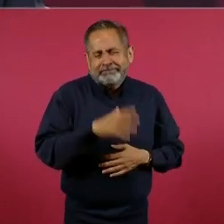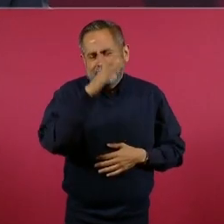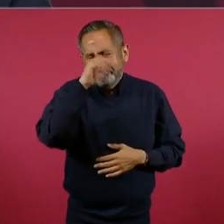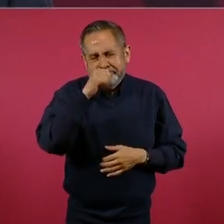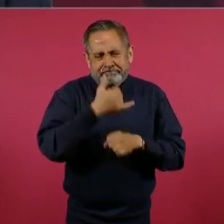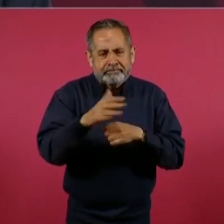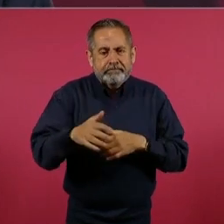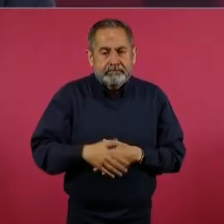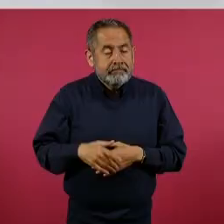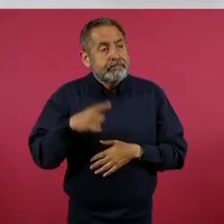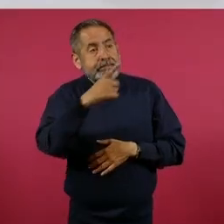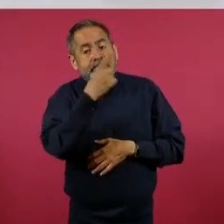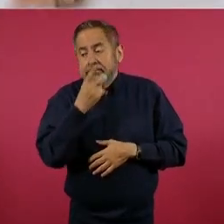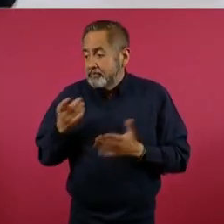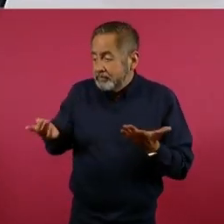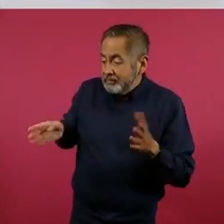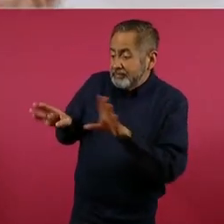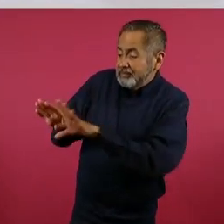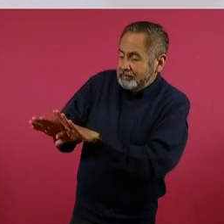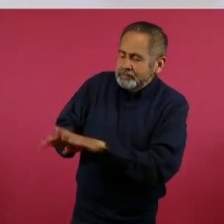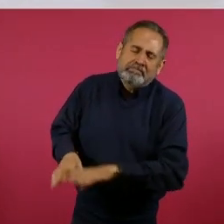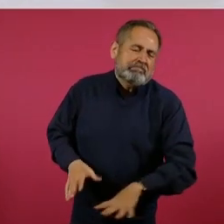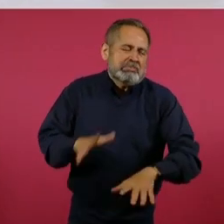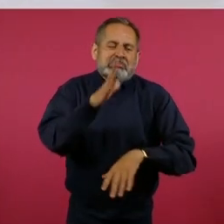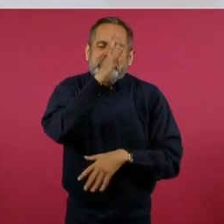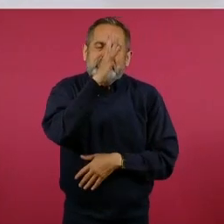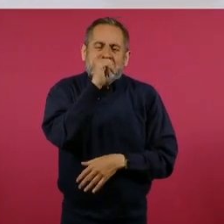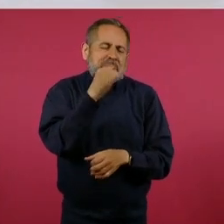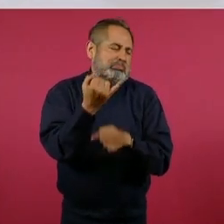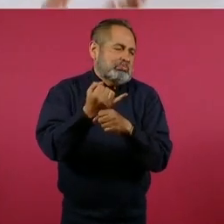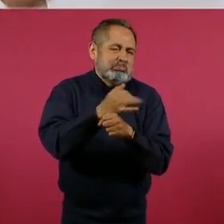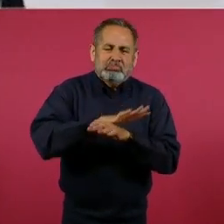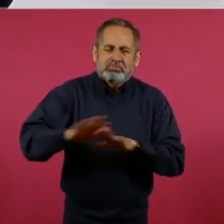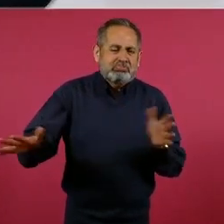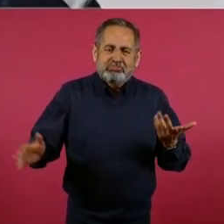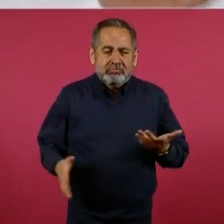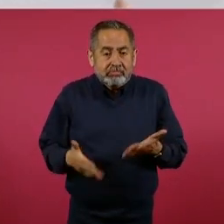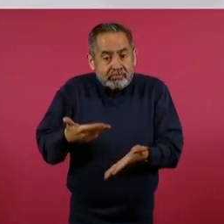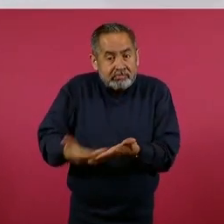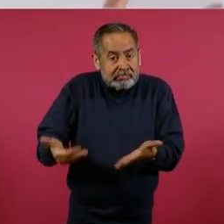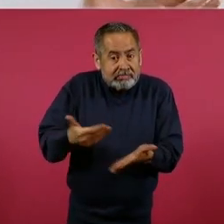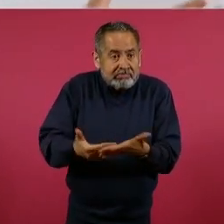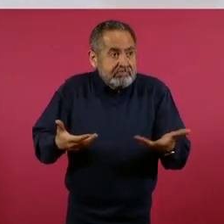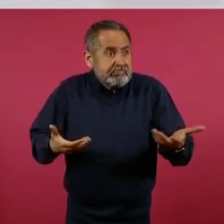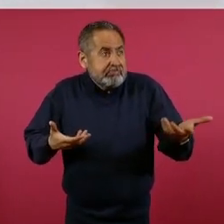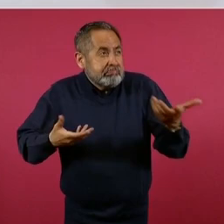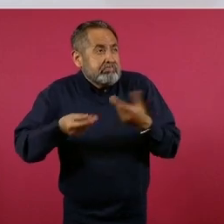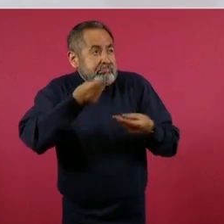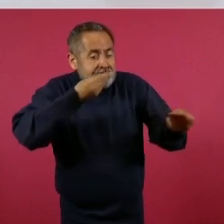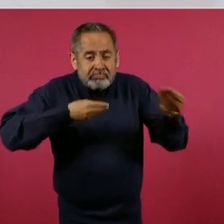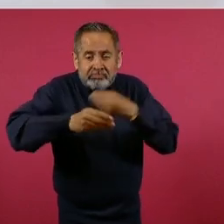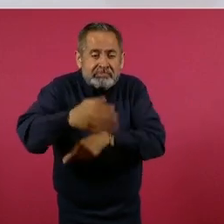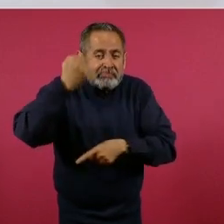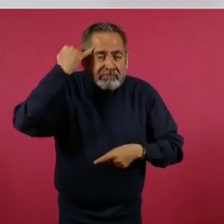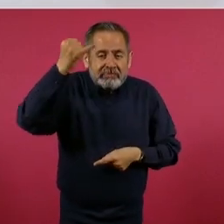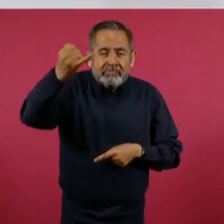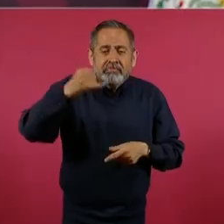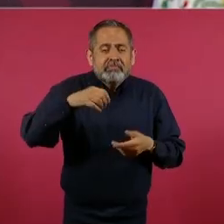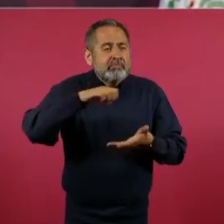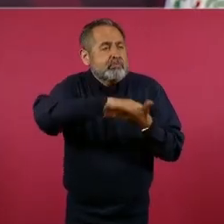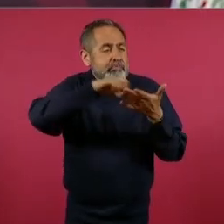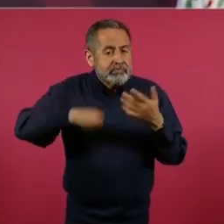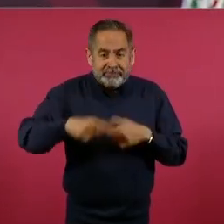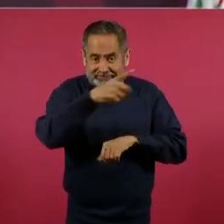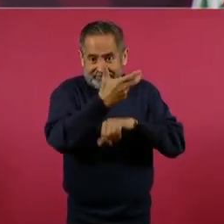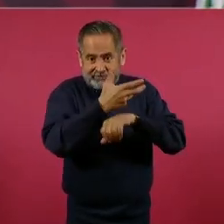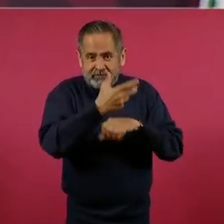pues menos ahora. Claro. Imagínense cuánto costarían los automóviles